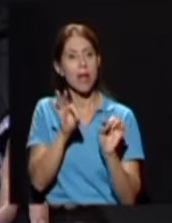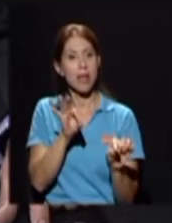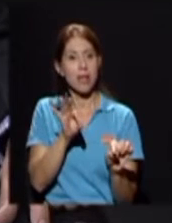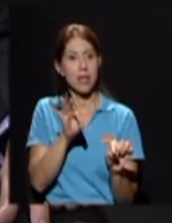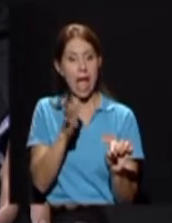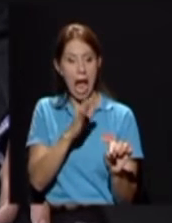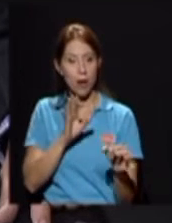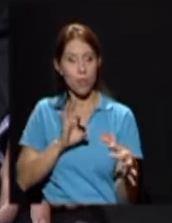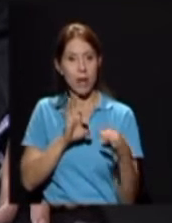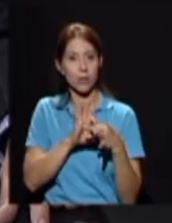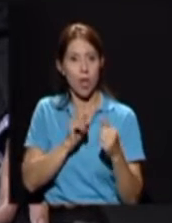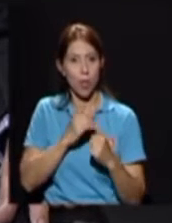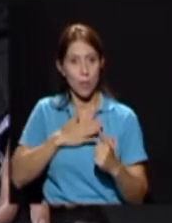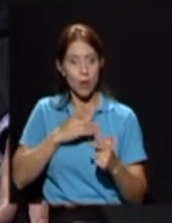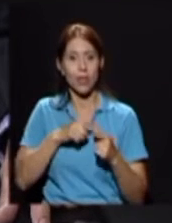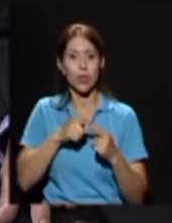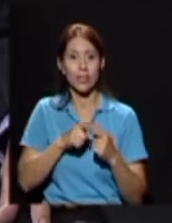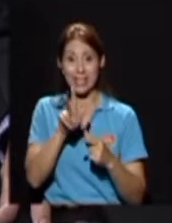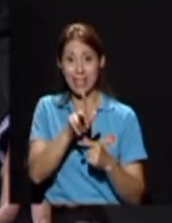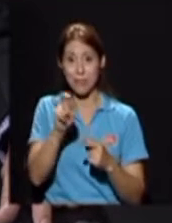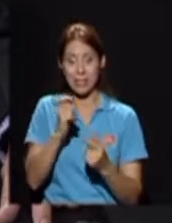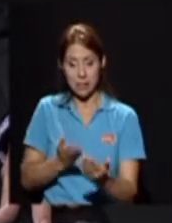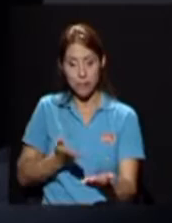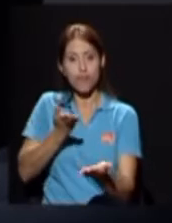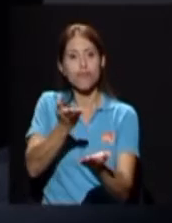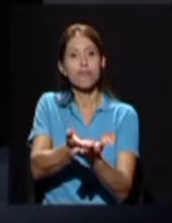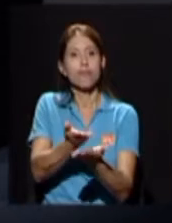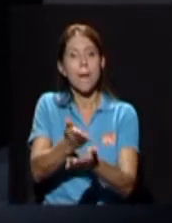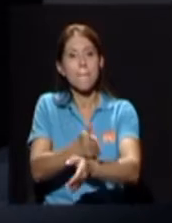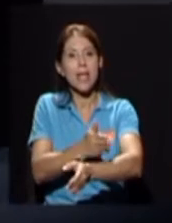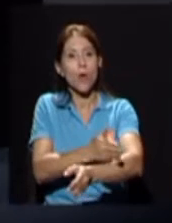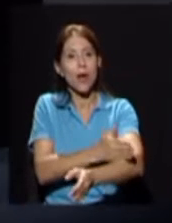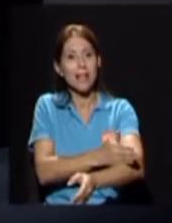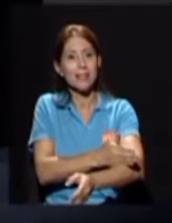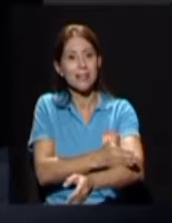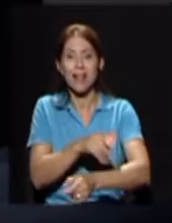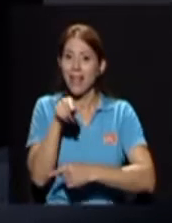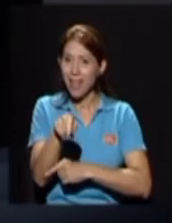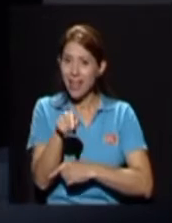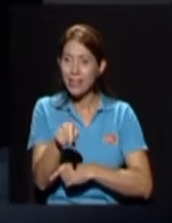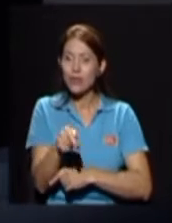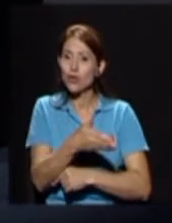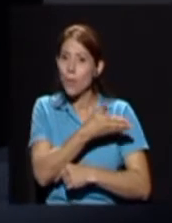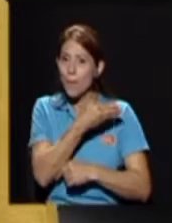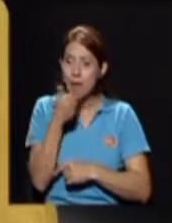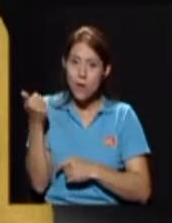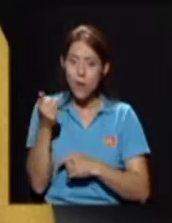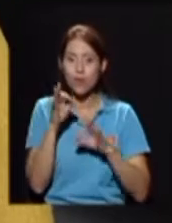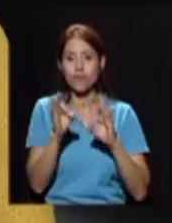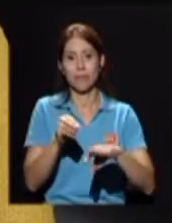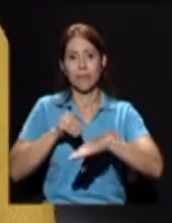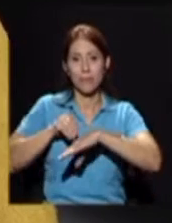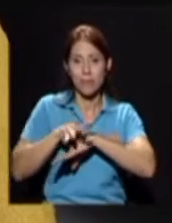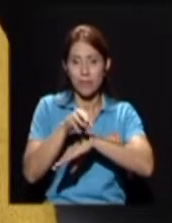propuestas específicas de mejoras. ¡Qué bueno! Entonces, yo creo que ese es el nivel máximo de incidencia que hemos tenido con algunas